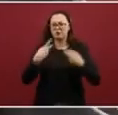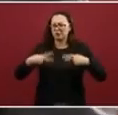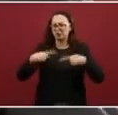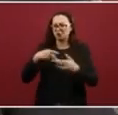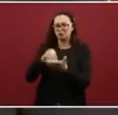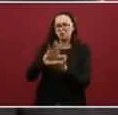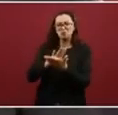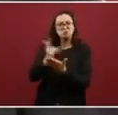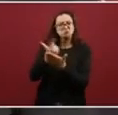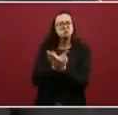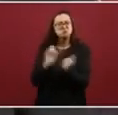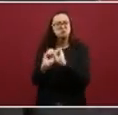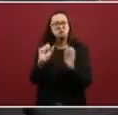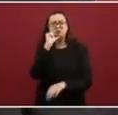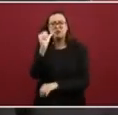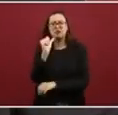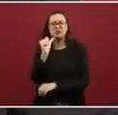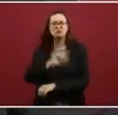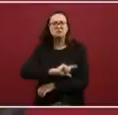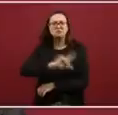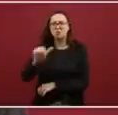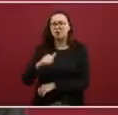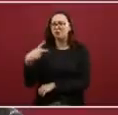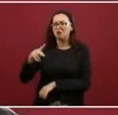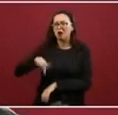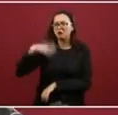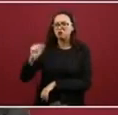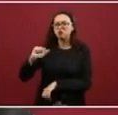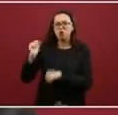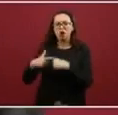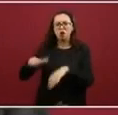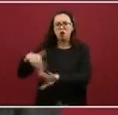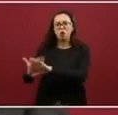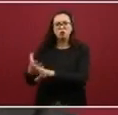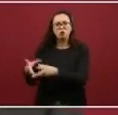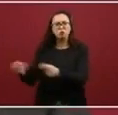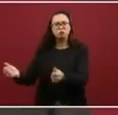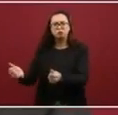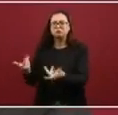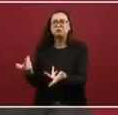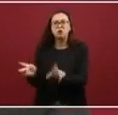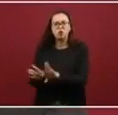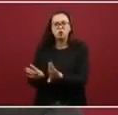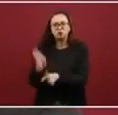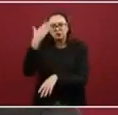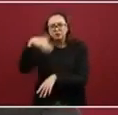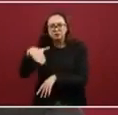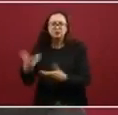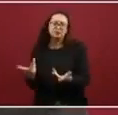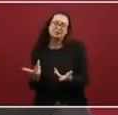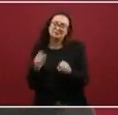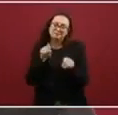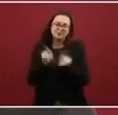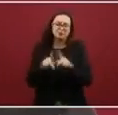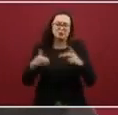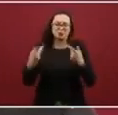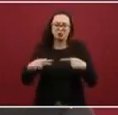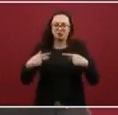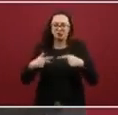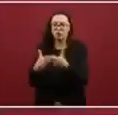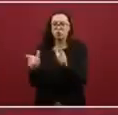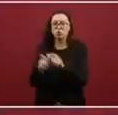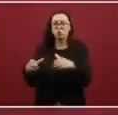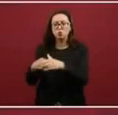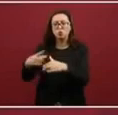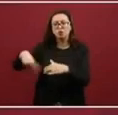registra está sujeta a todo tipo de arbitrariedades. Y segundo, para los casos que siempre son la minoría, en donde tienes algún